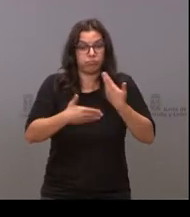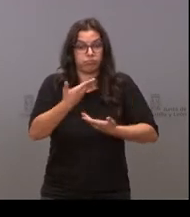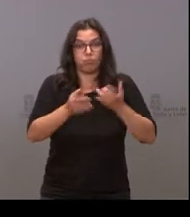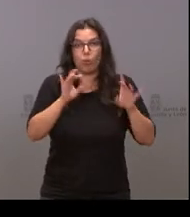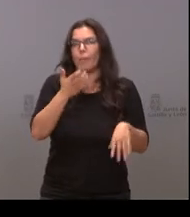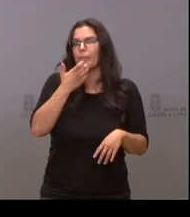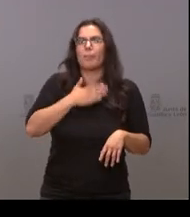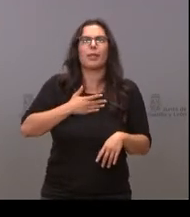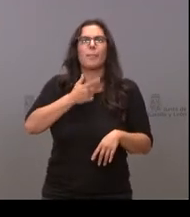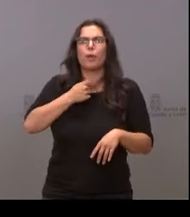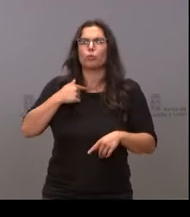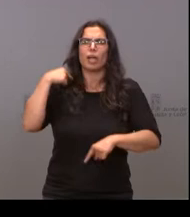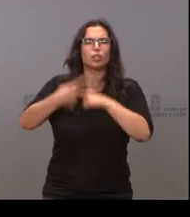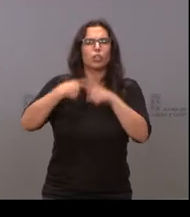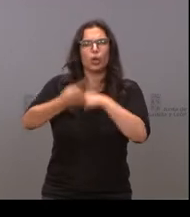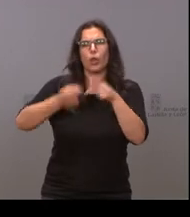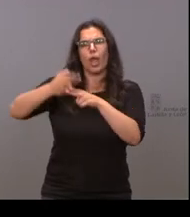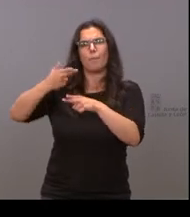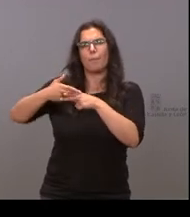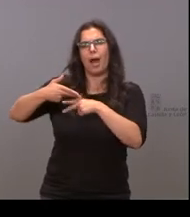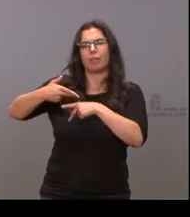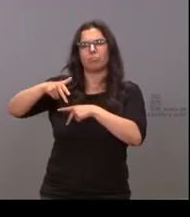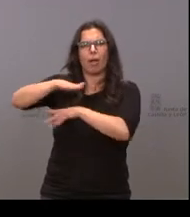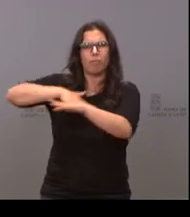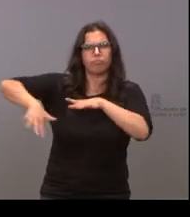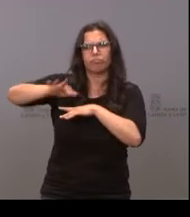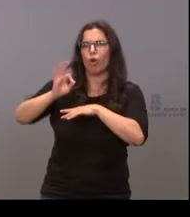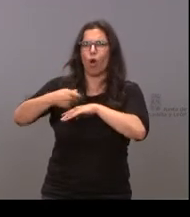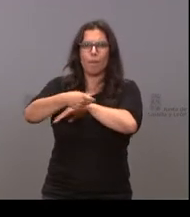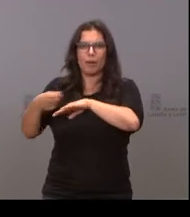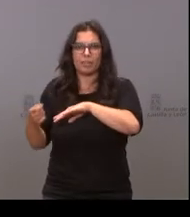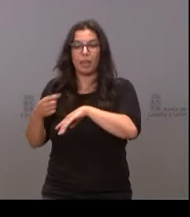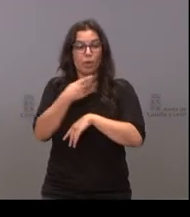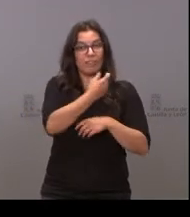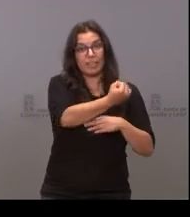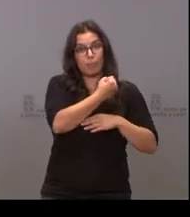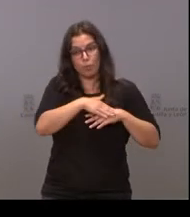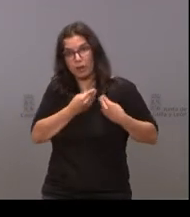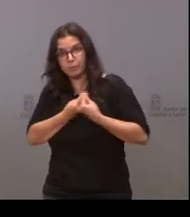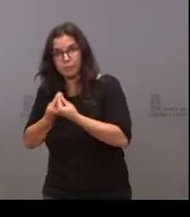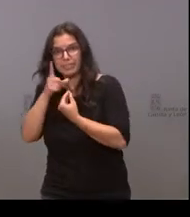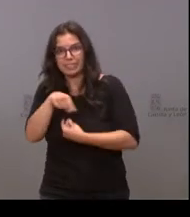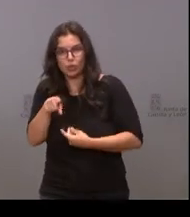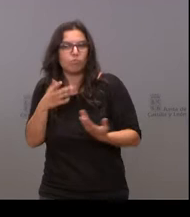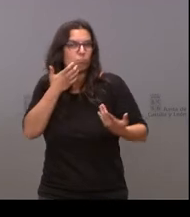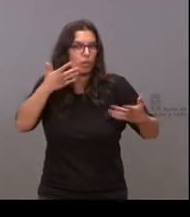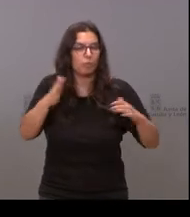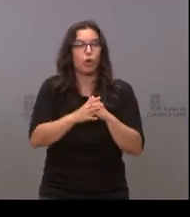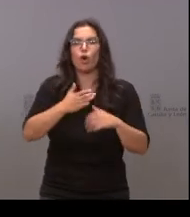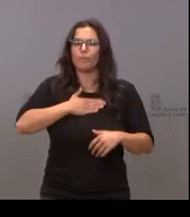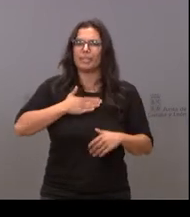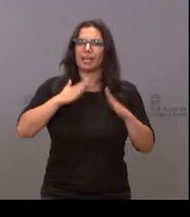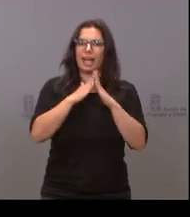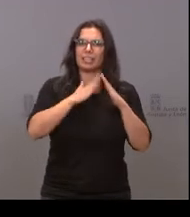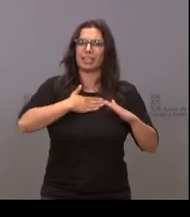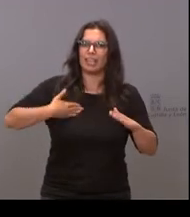gusta salir todos los días al bar a jugar a la partida pues habrá que ver si esa persona necesita apoyos para hacerlo yo quiero seguir viviendo en mi casa quiero seguir